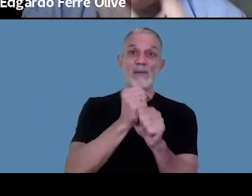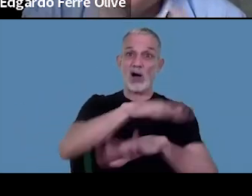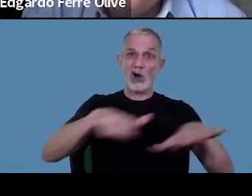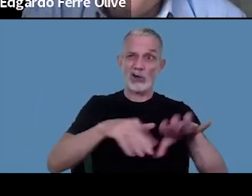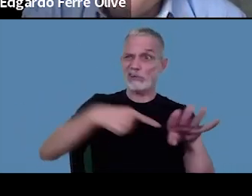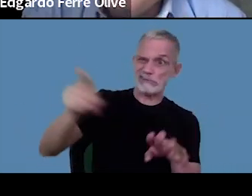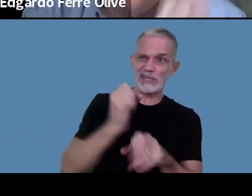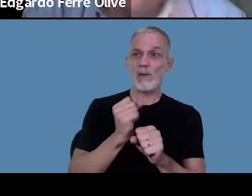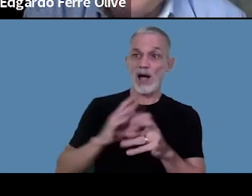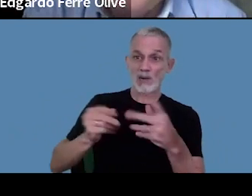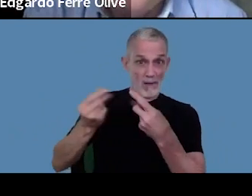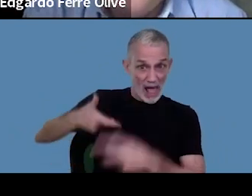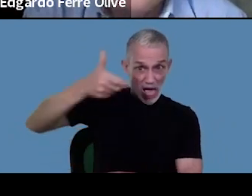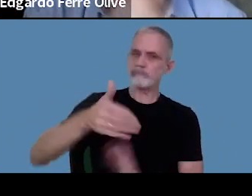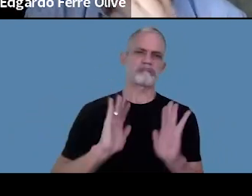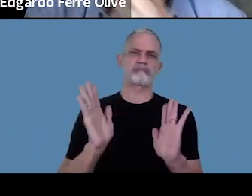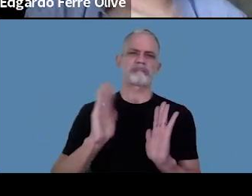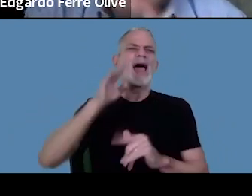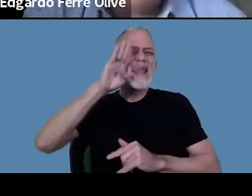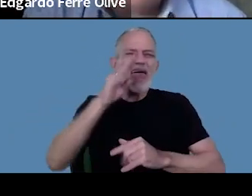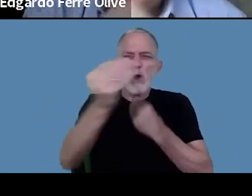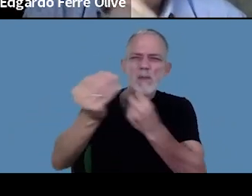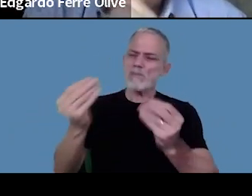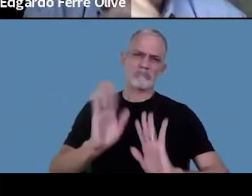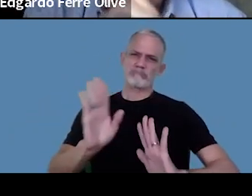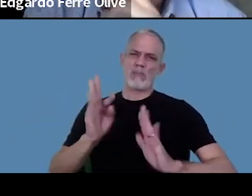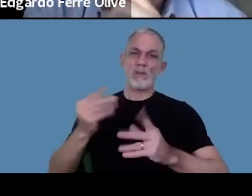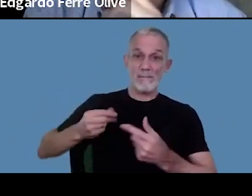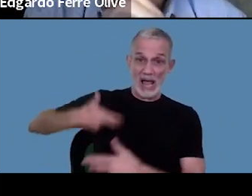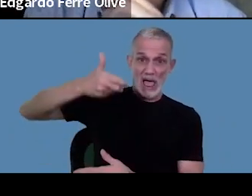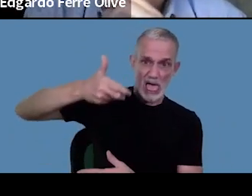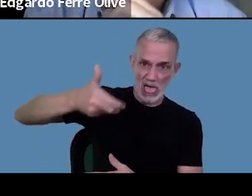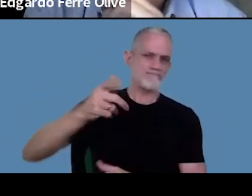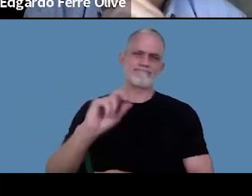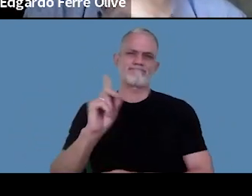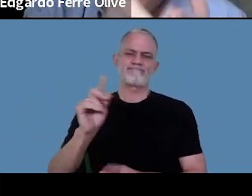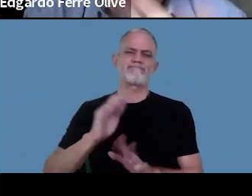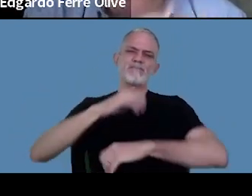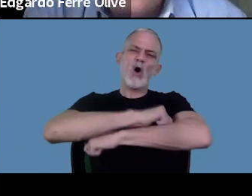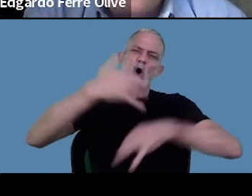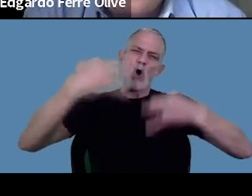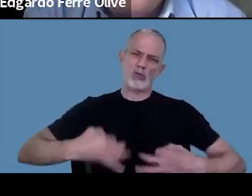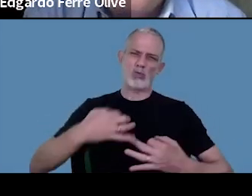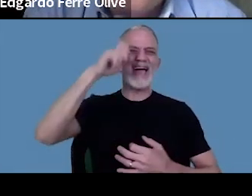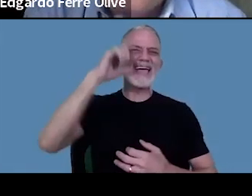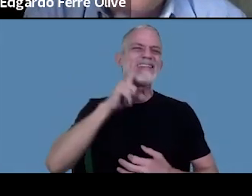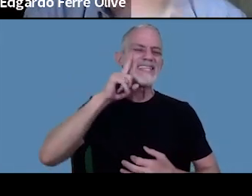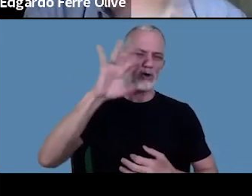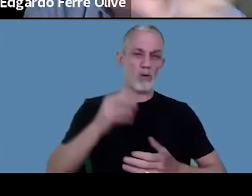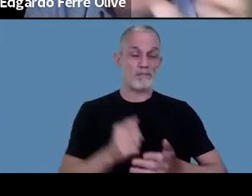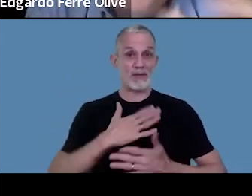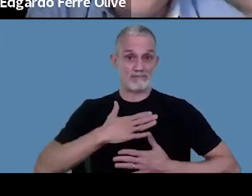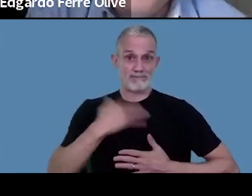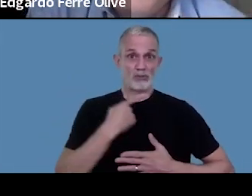tengan empleo negro, para el área de seguridad social. Eso es un tema que se viene. Y es un tema que nosotros de la FIP, con